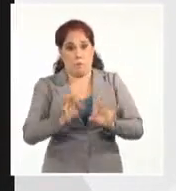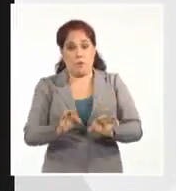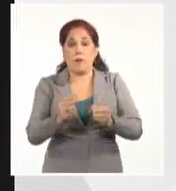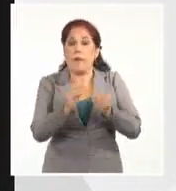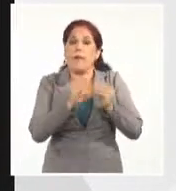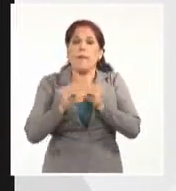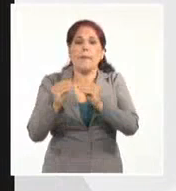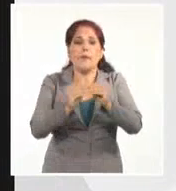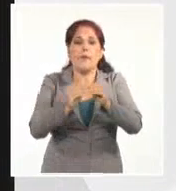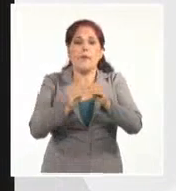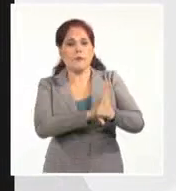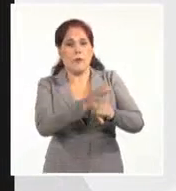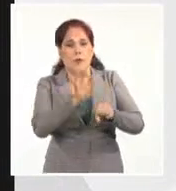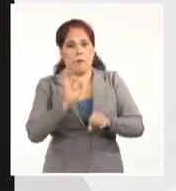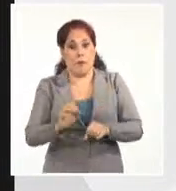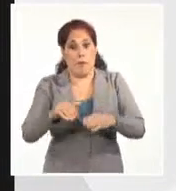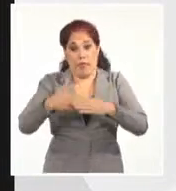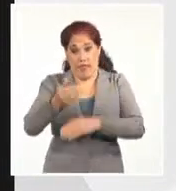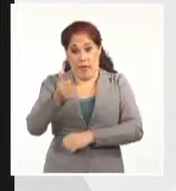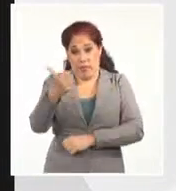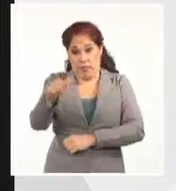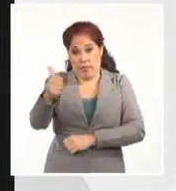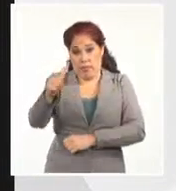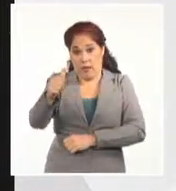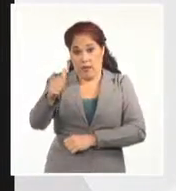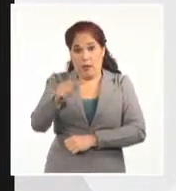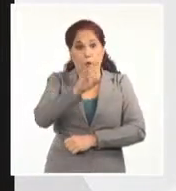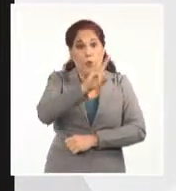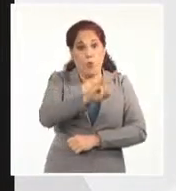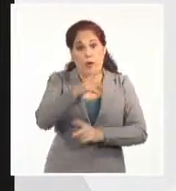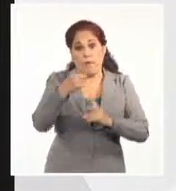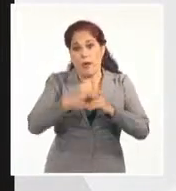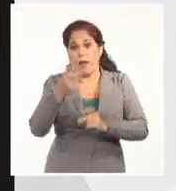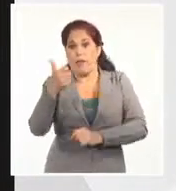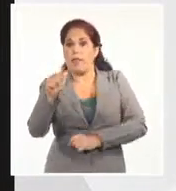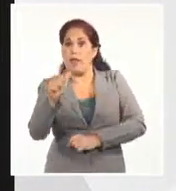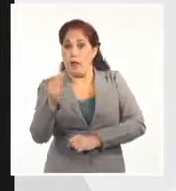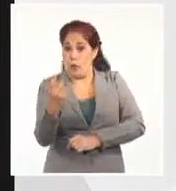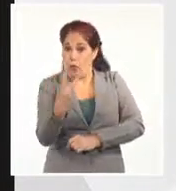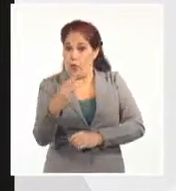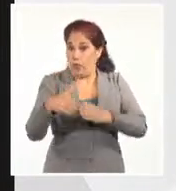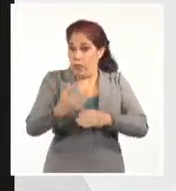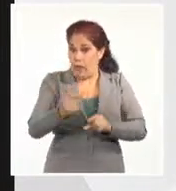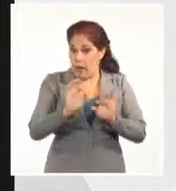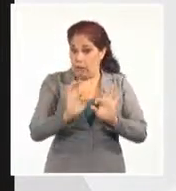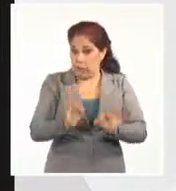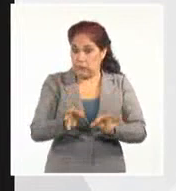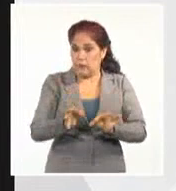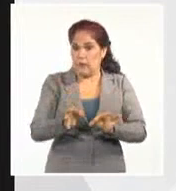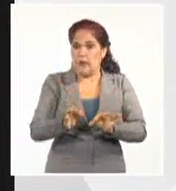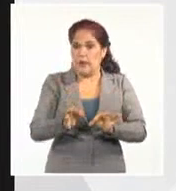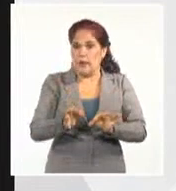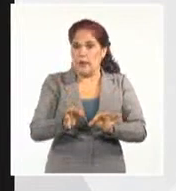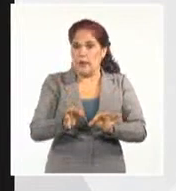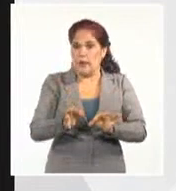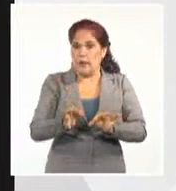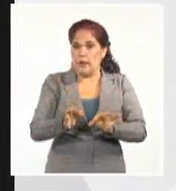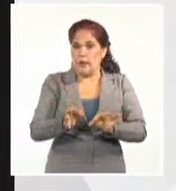contagios, y bueno, el día 10, el día 9 y el día 10 salen, digamos, tanto medios de comunicación